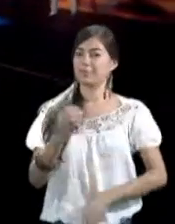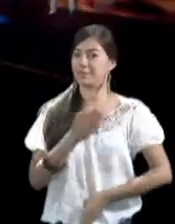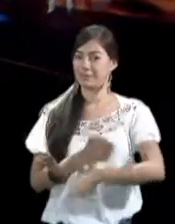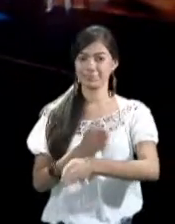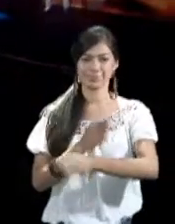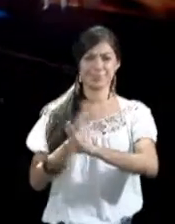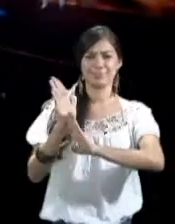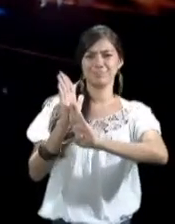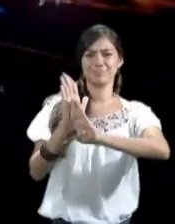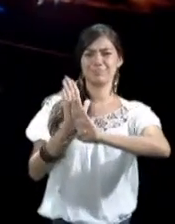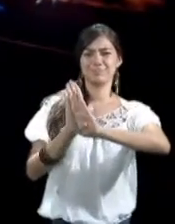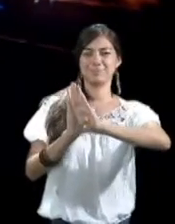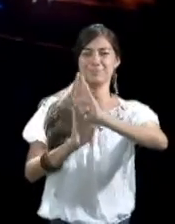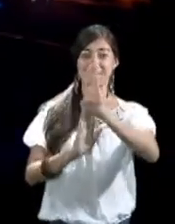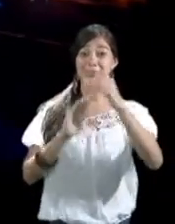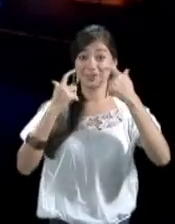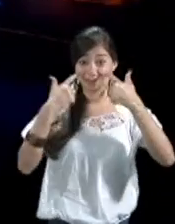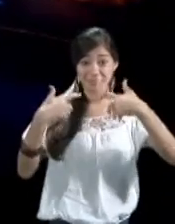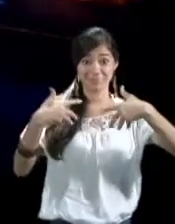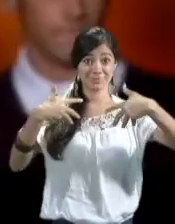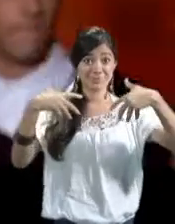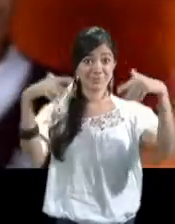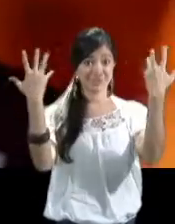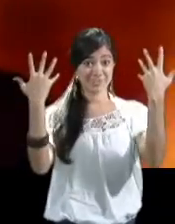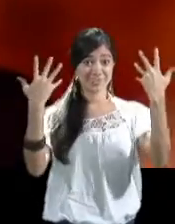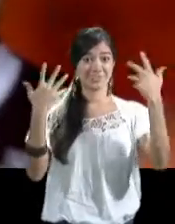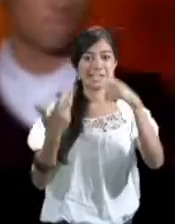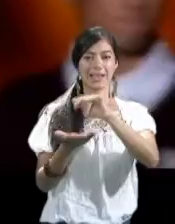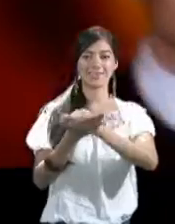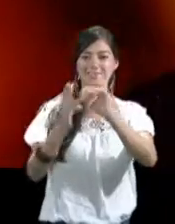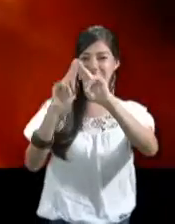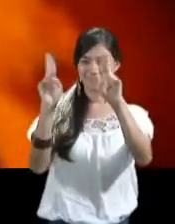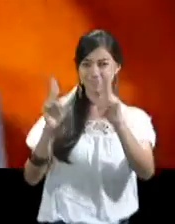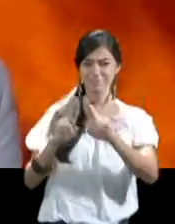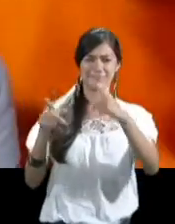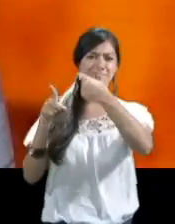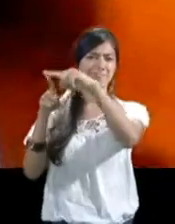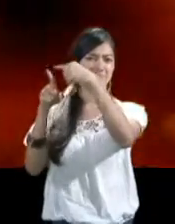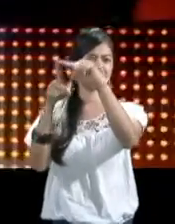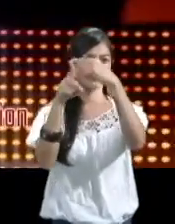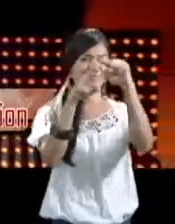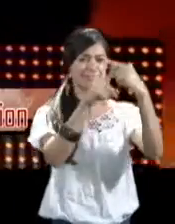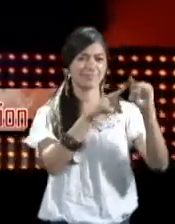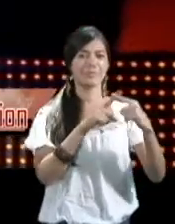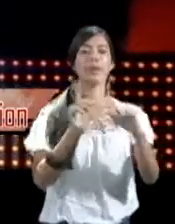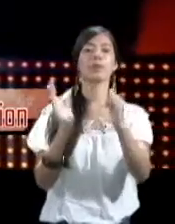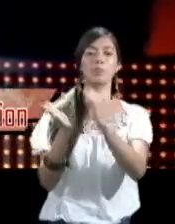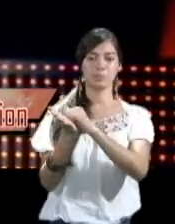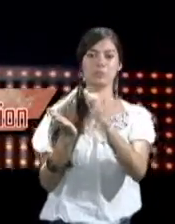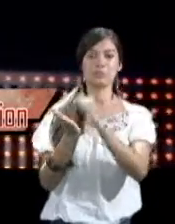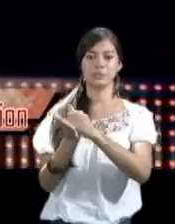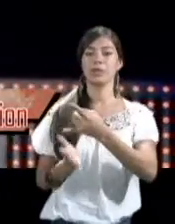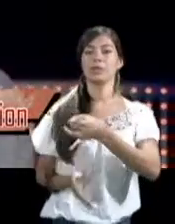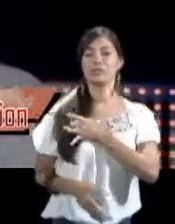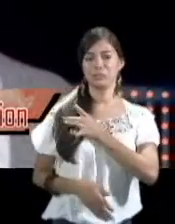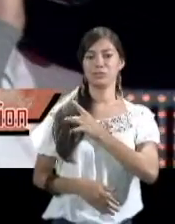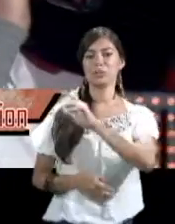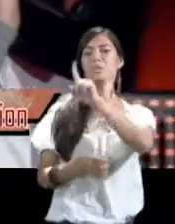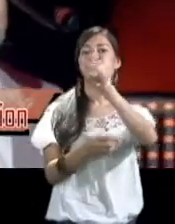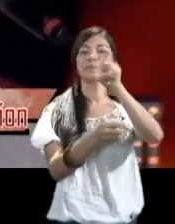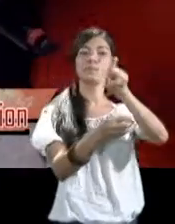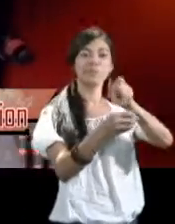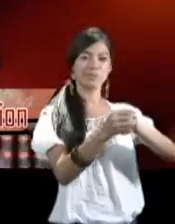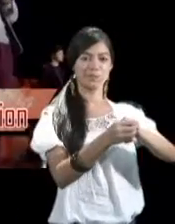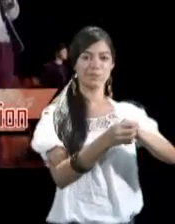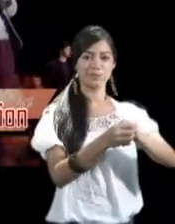ahí en adelante, el camino fue en constante ascenso. El sencillo Forever Young, difundido a través de internet, comenzó la popularidad de la banda que pasará por Chile el 1 de